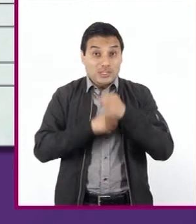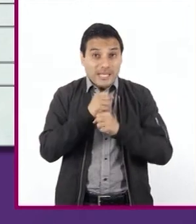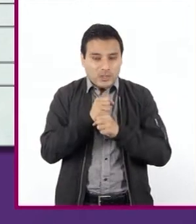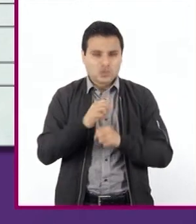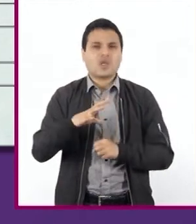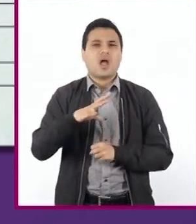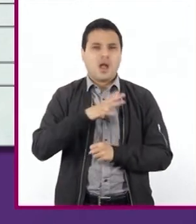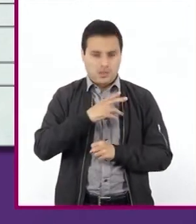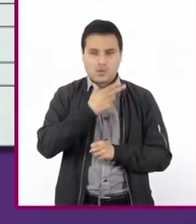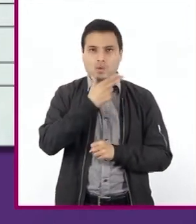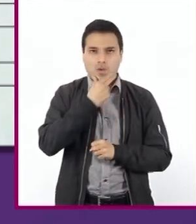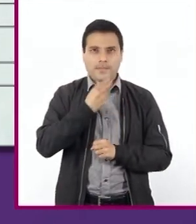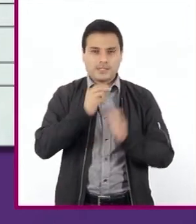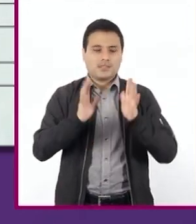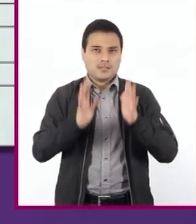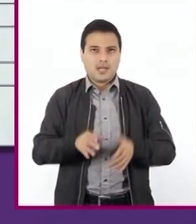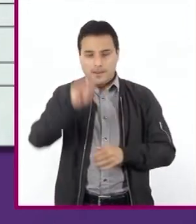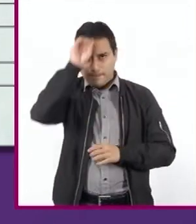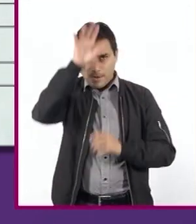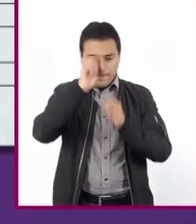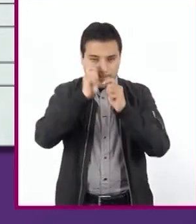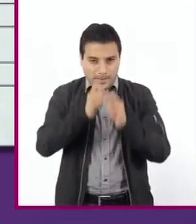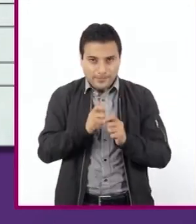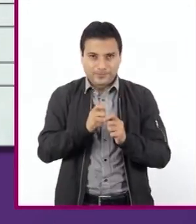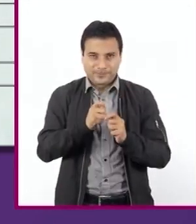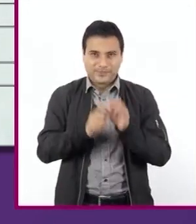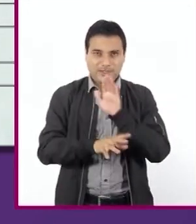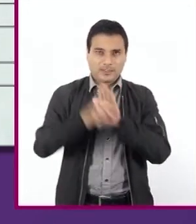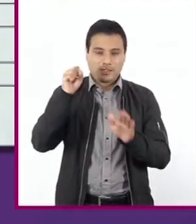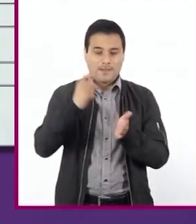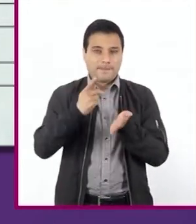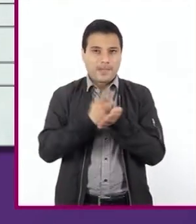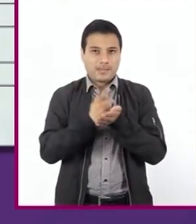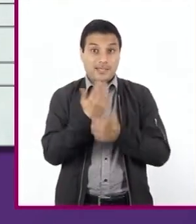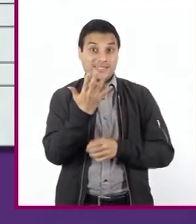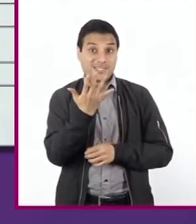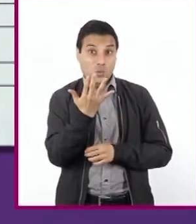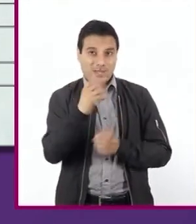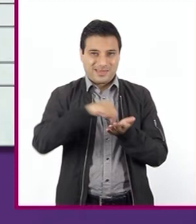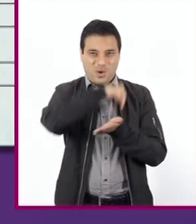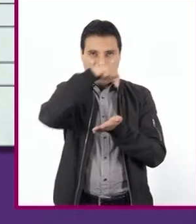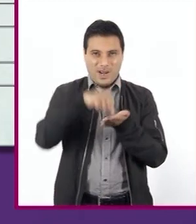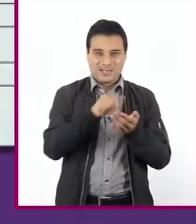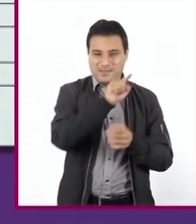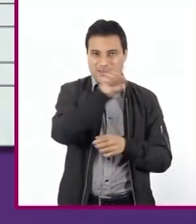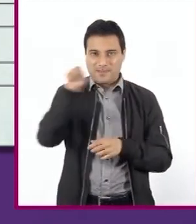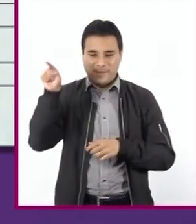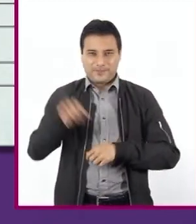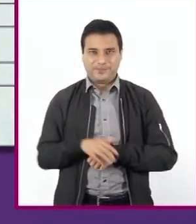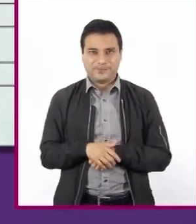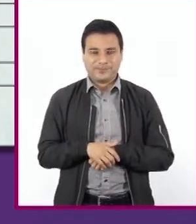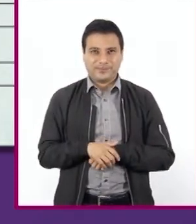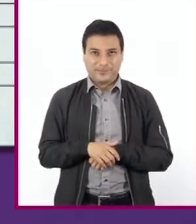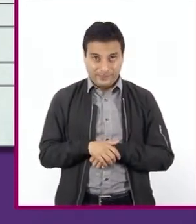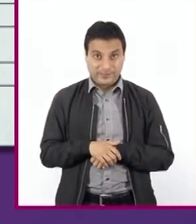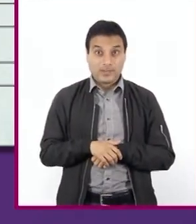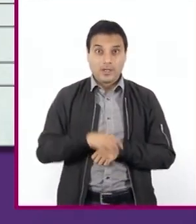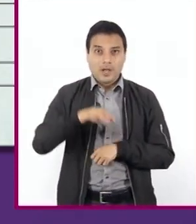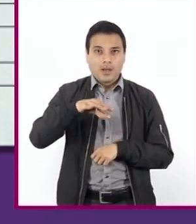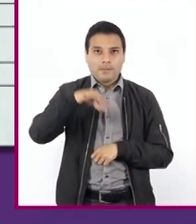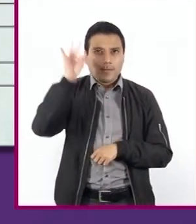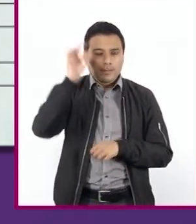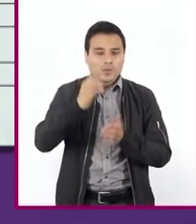hombres trabajando en la explotación de la plata en 50 minas. Resulta evidente que el descubrimiento de minas fue